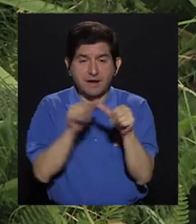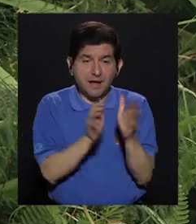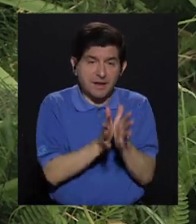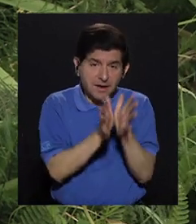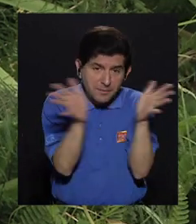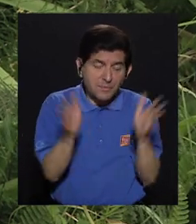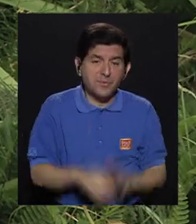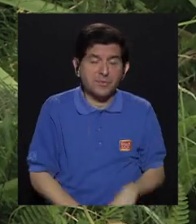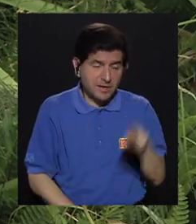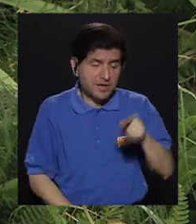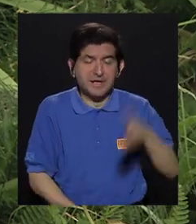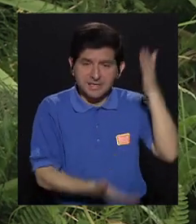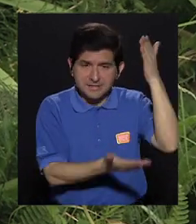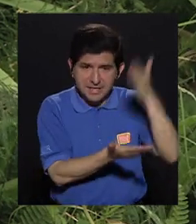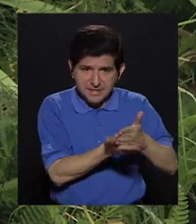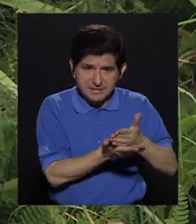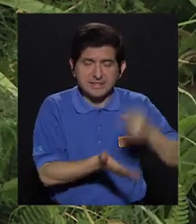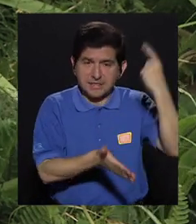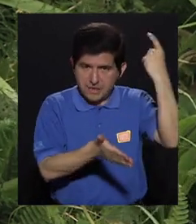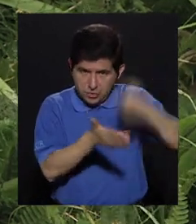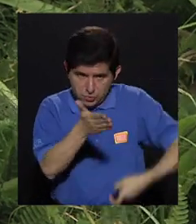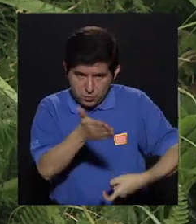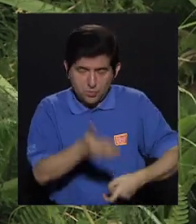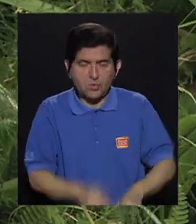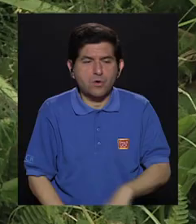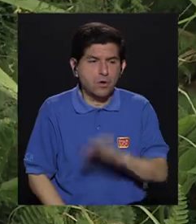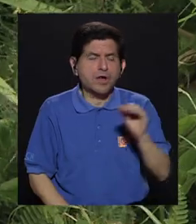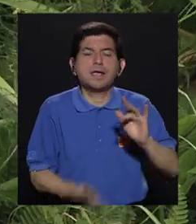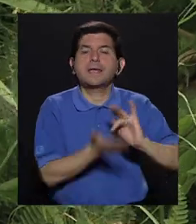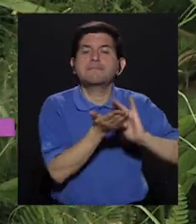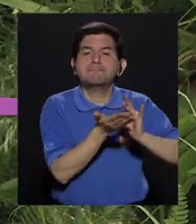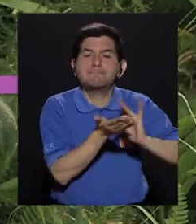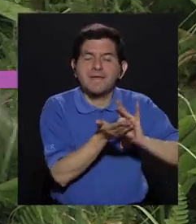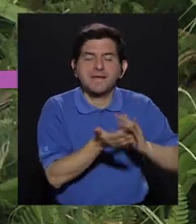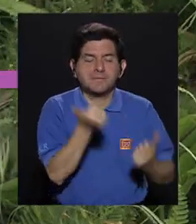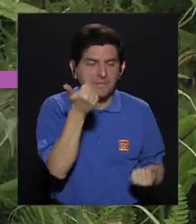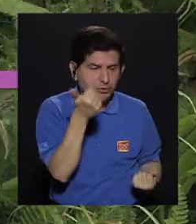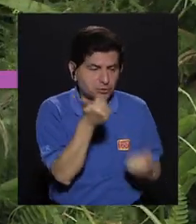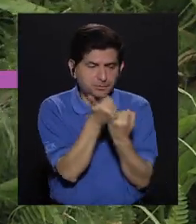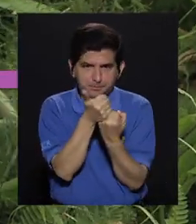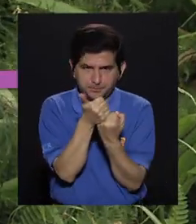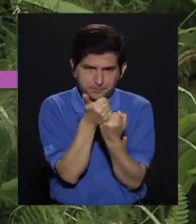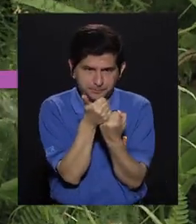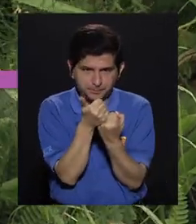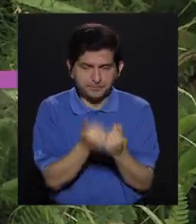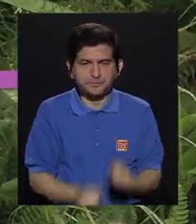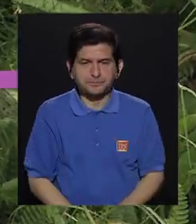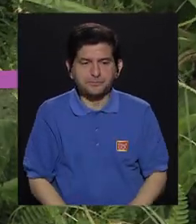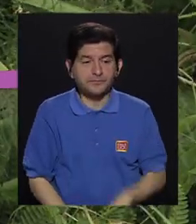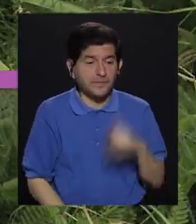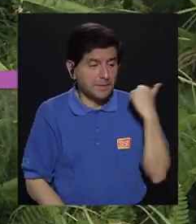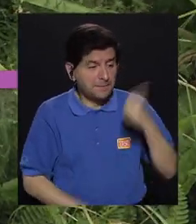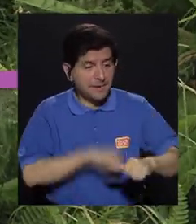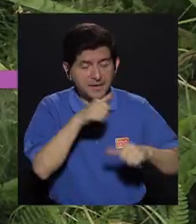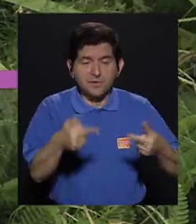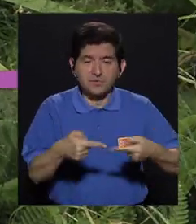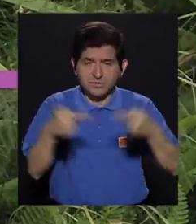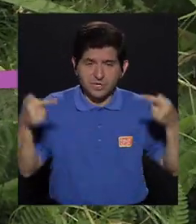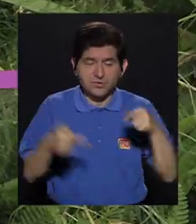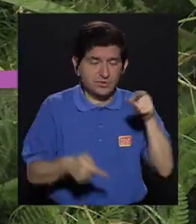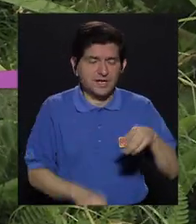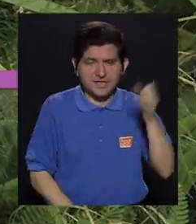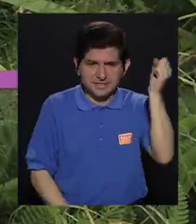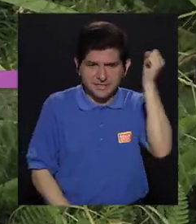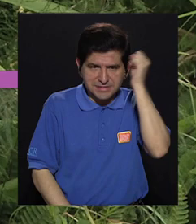el sector público es básicamente el cese abrupto, y hay medicamentos para apoyar la lucha contra